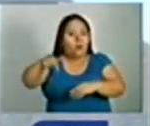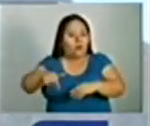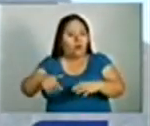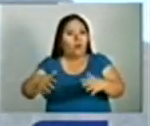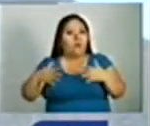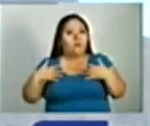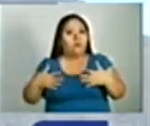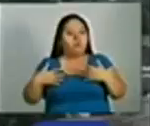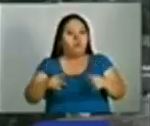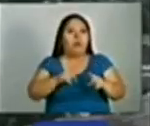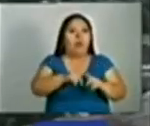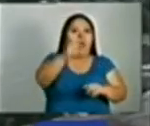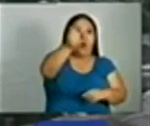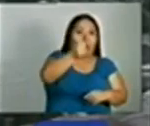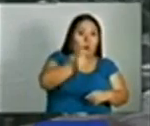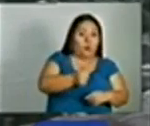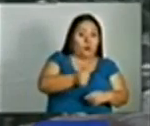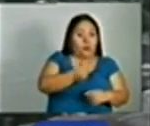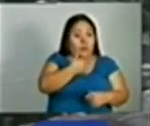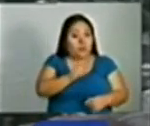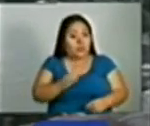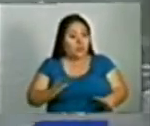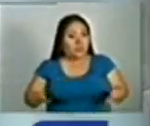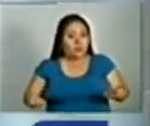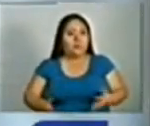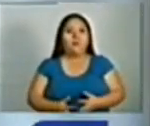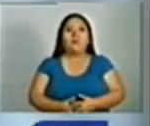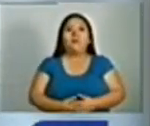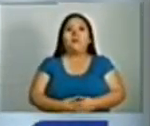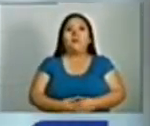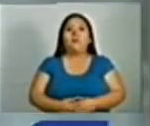en años. Entérese qué más dicen al respecto.